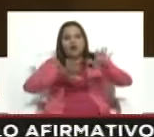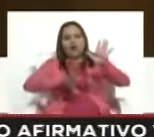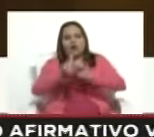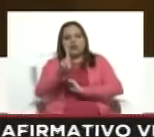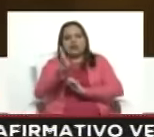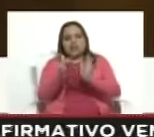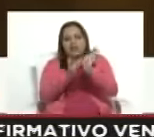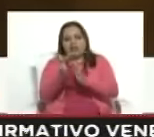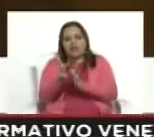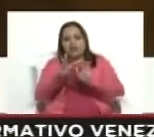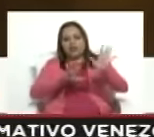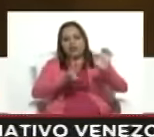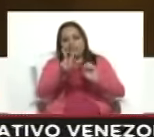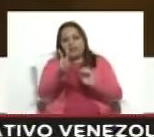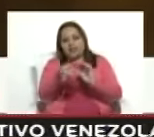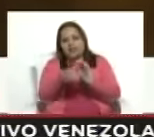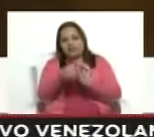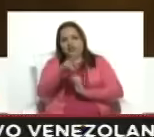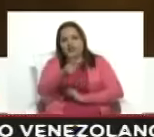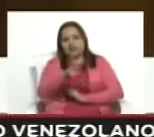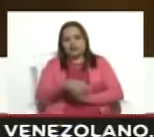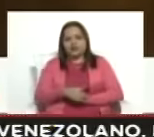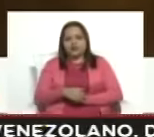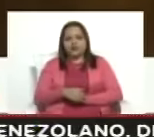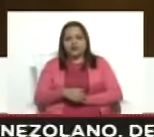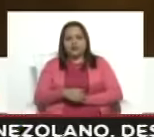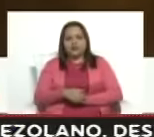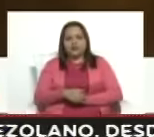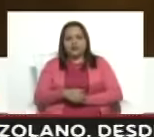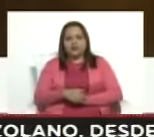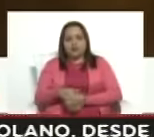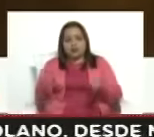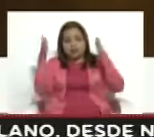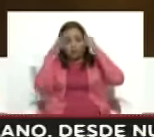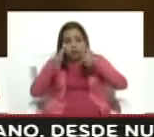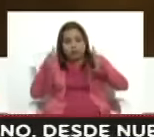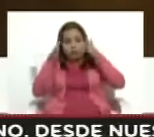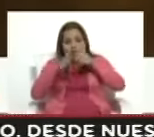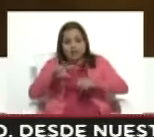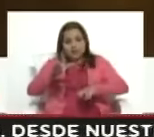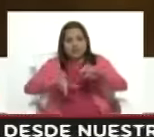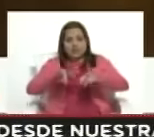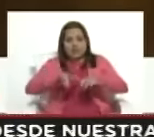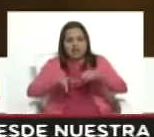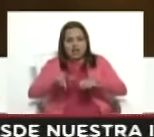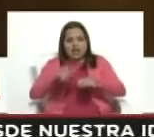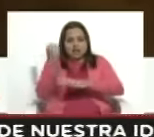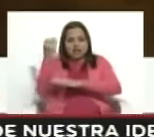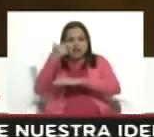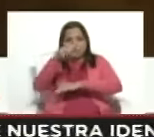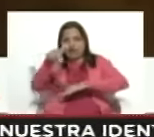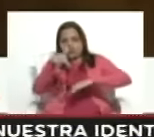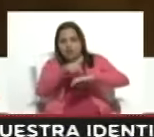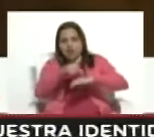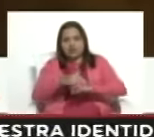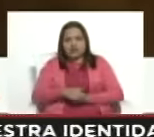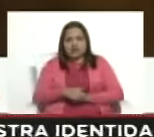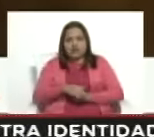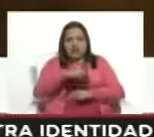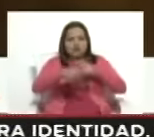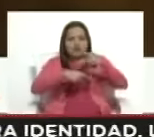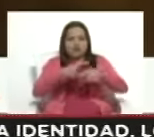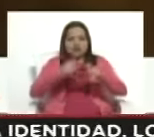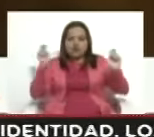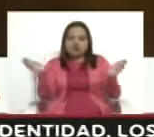abril del 2002. Se ordena a la Secretaría de esta Asamblea Nacional proceder a la